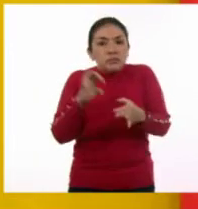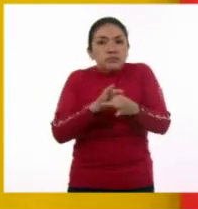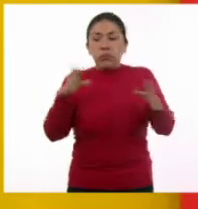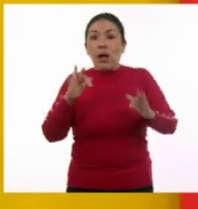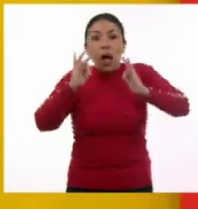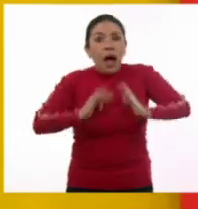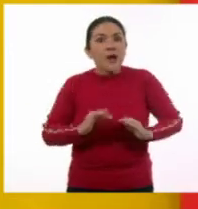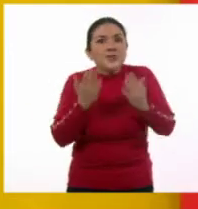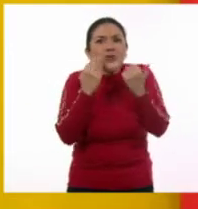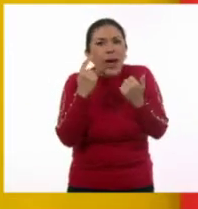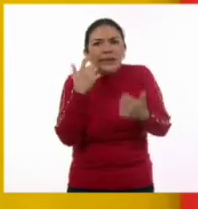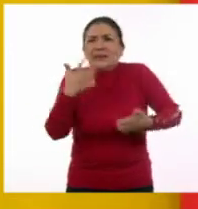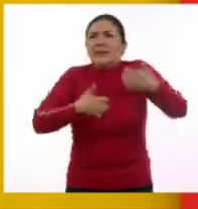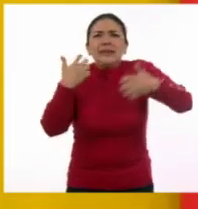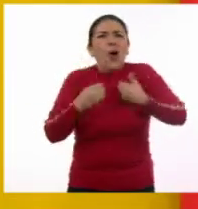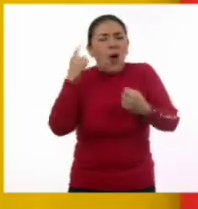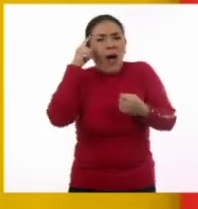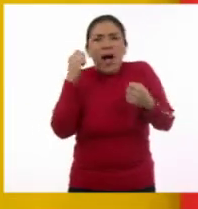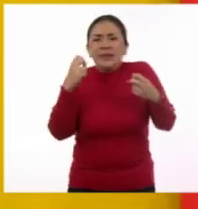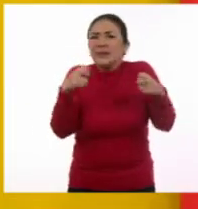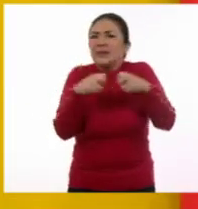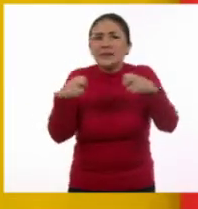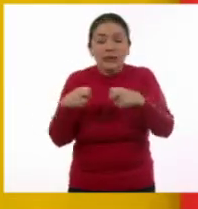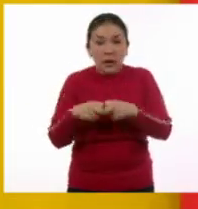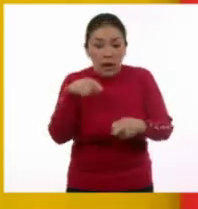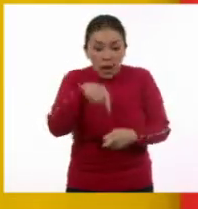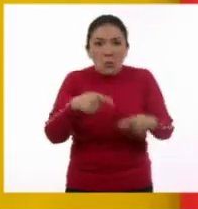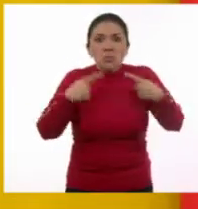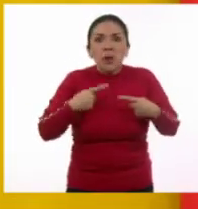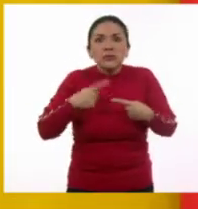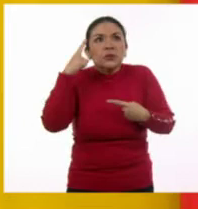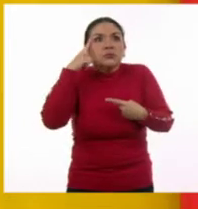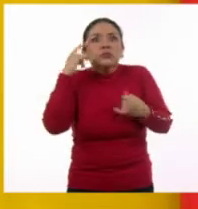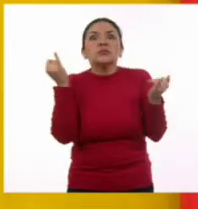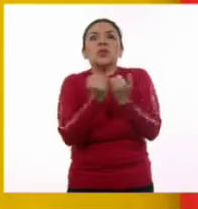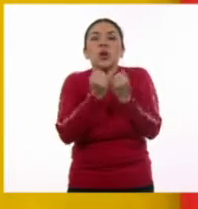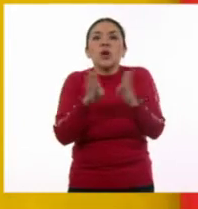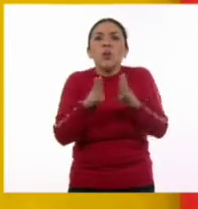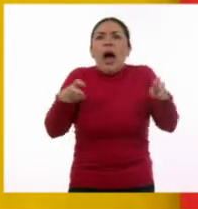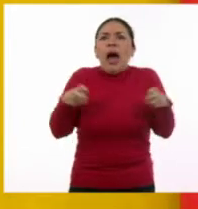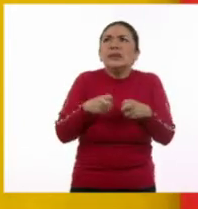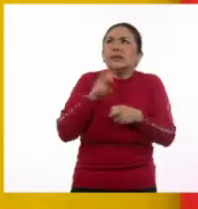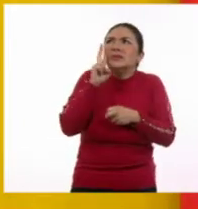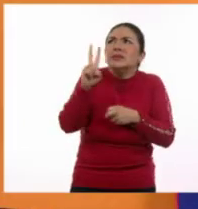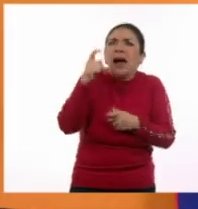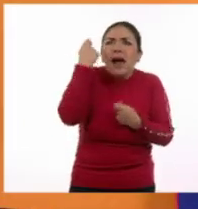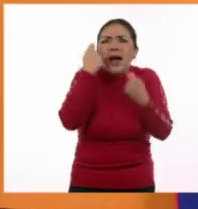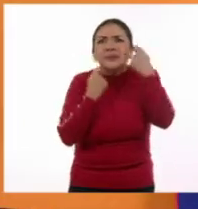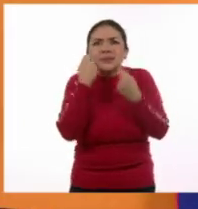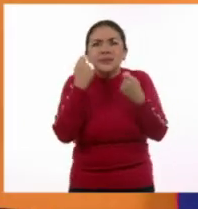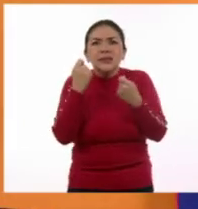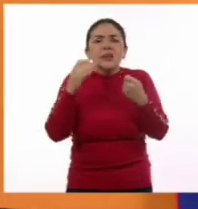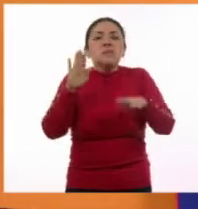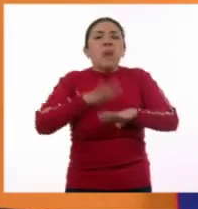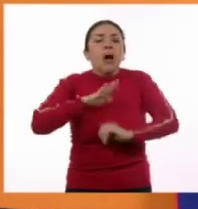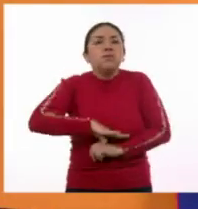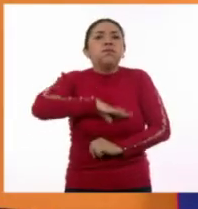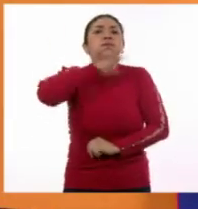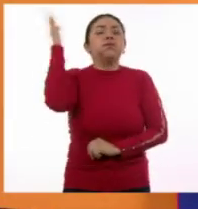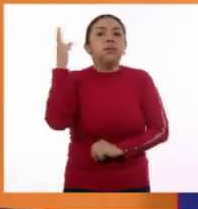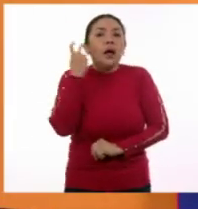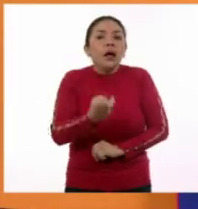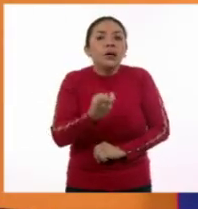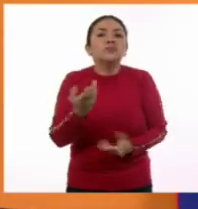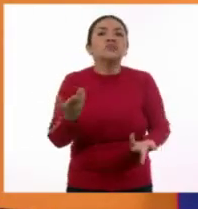conservamos esa calma y eso puede ser que la persona se ponga un poco más nerviosa o más intensa y a su vez pus